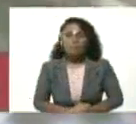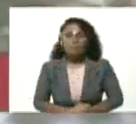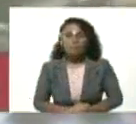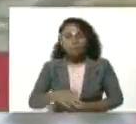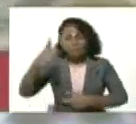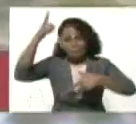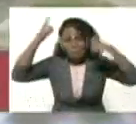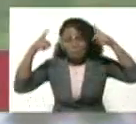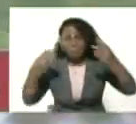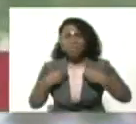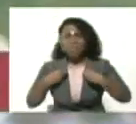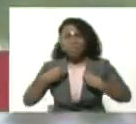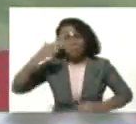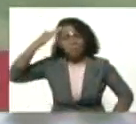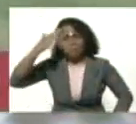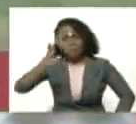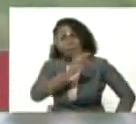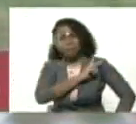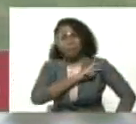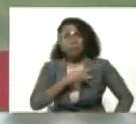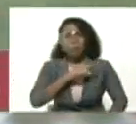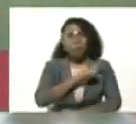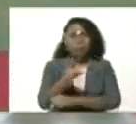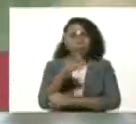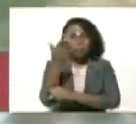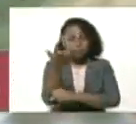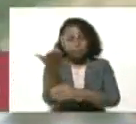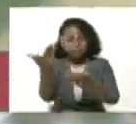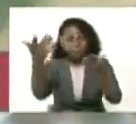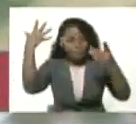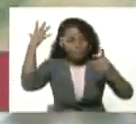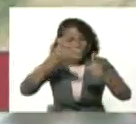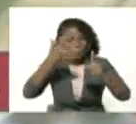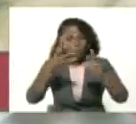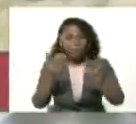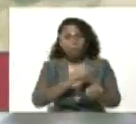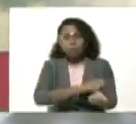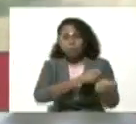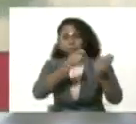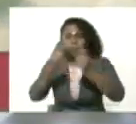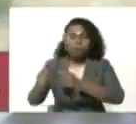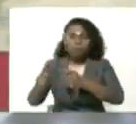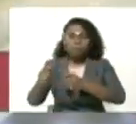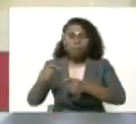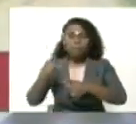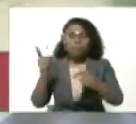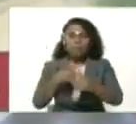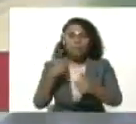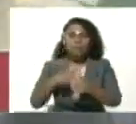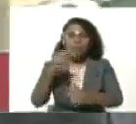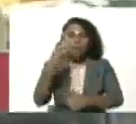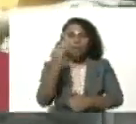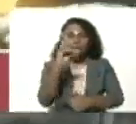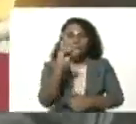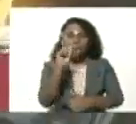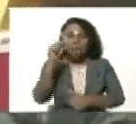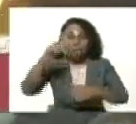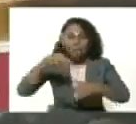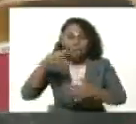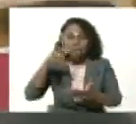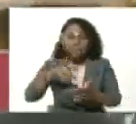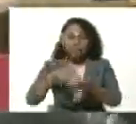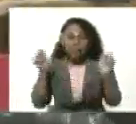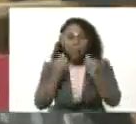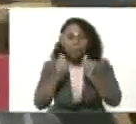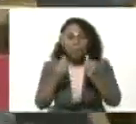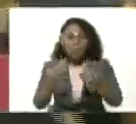Chávez Vivi, mi comandante jefe, bueno, cumpliendo sus instrucciones, fue mudada como puesto de comando principal la red y los Andes aquí en el estado